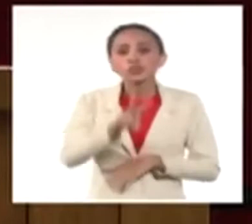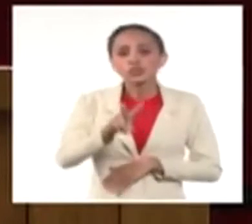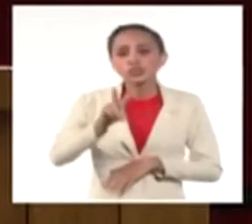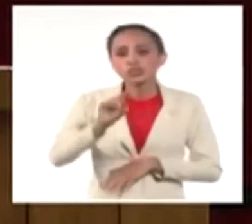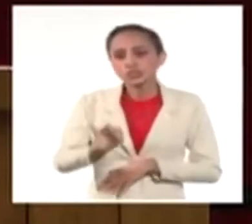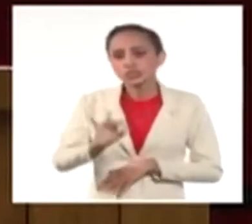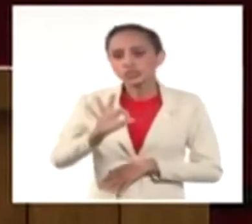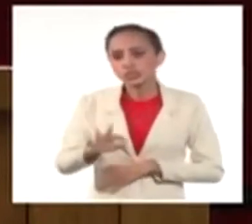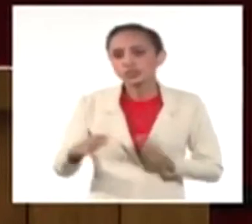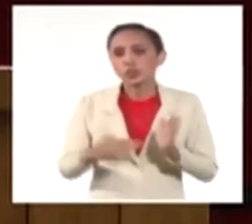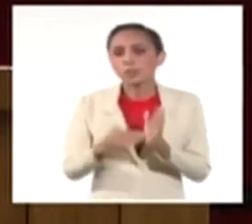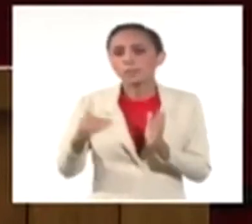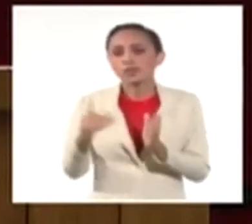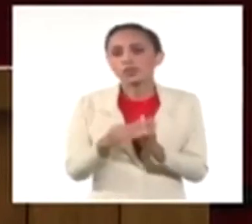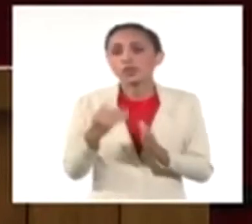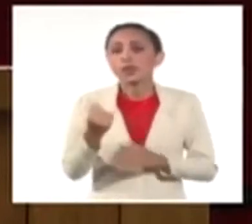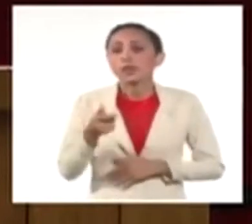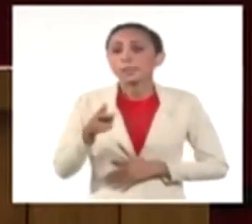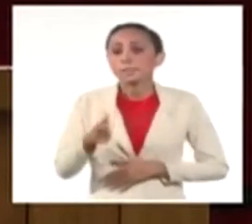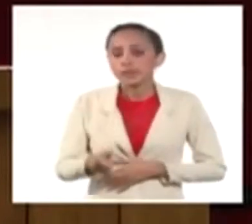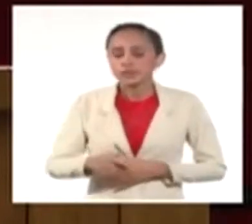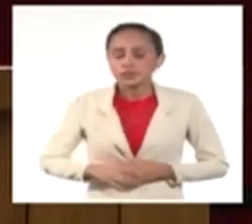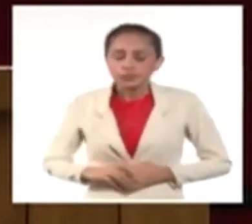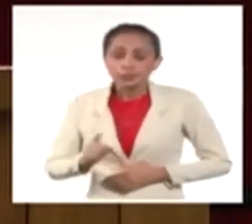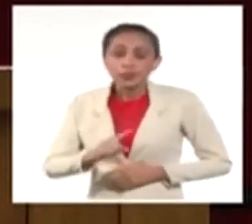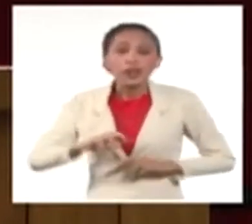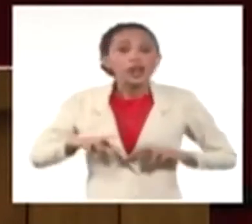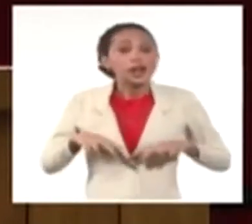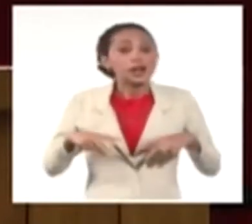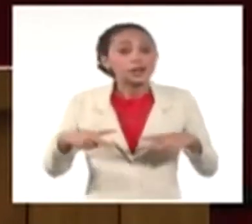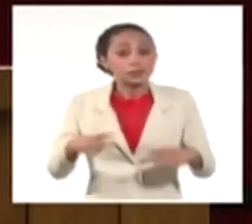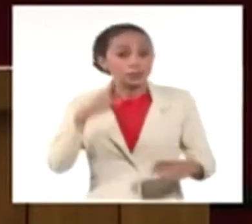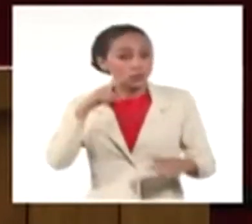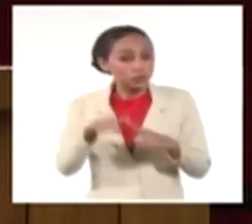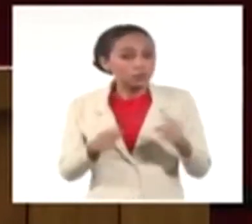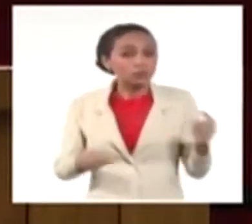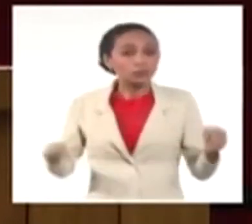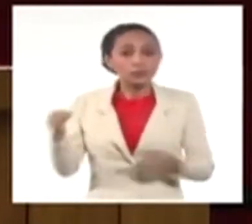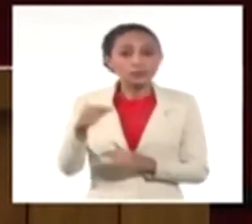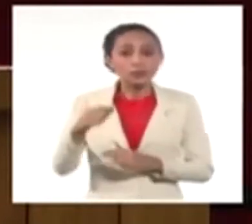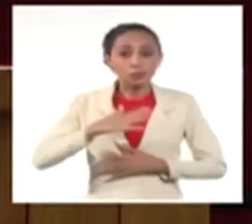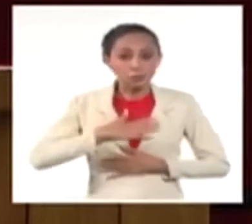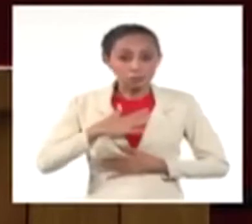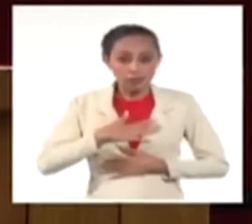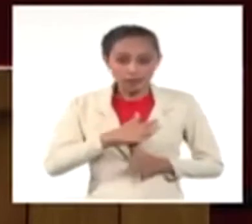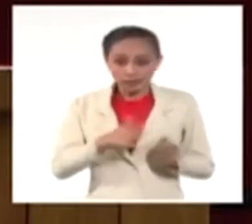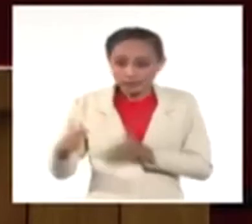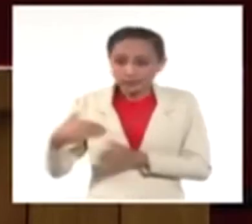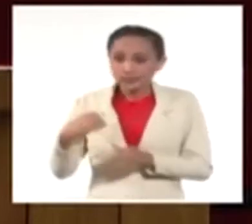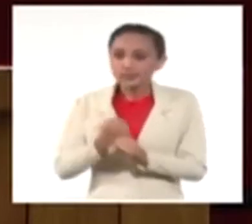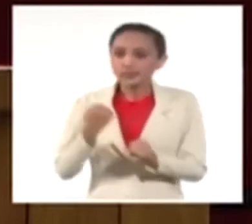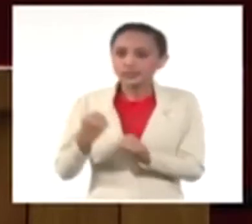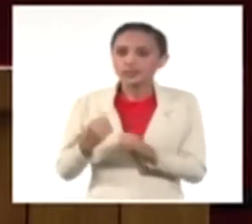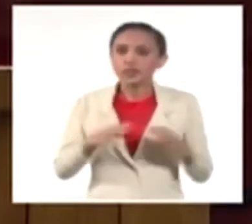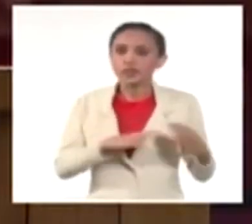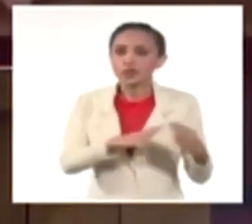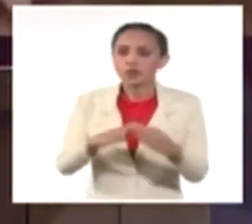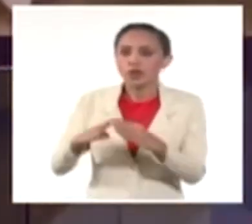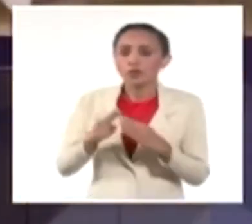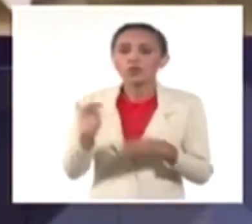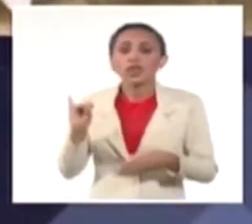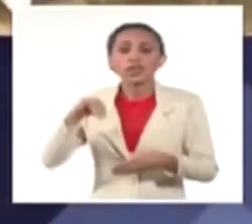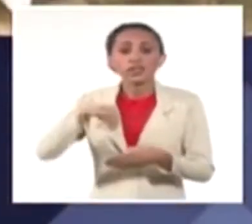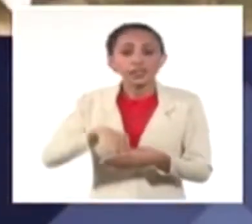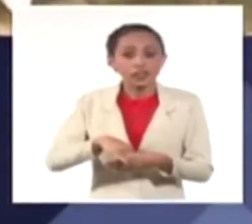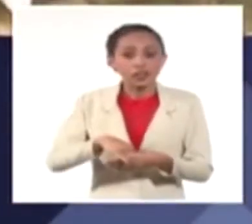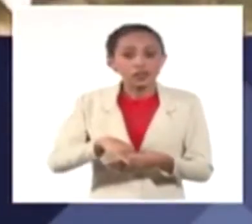2.278 millones de pesos. Se ratifica la premisa de que como parte del trabajo comunitario integrado